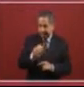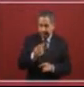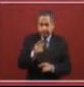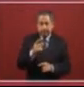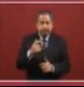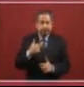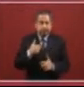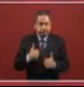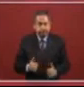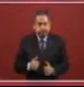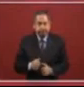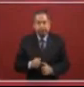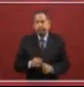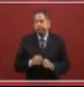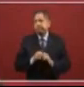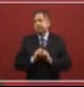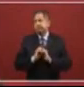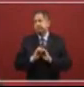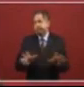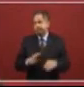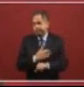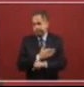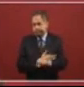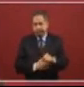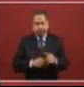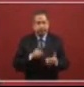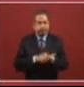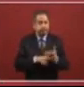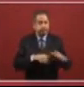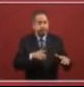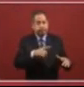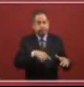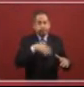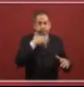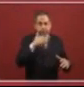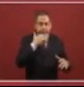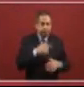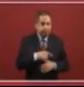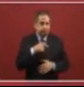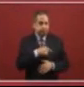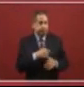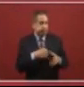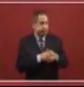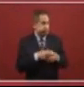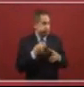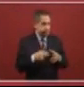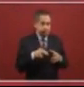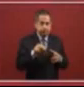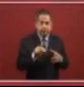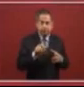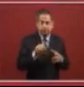lo que se llama neoliberalismo.